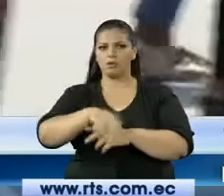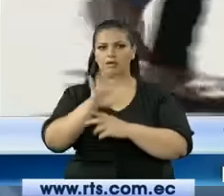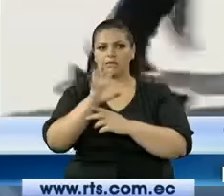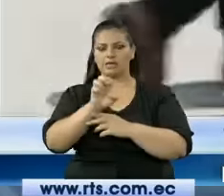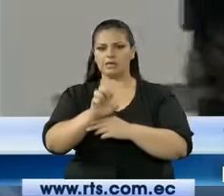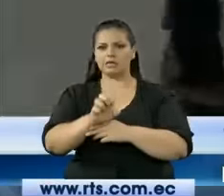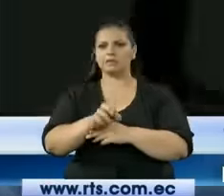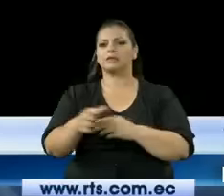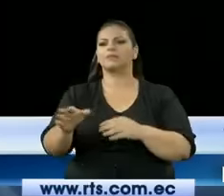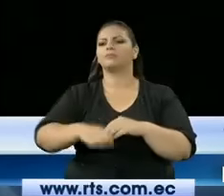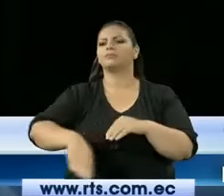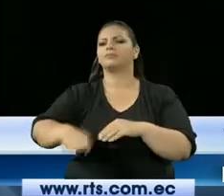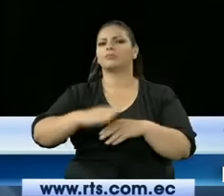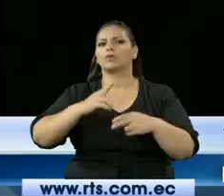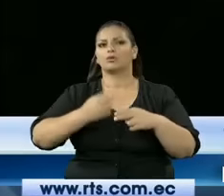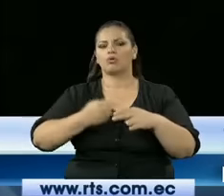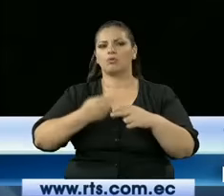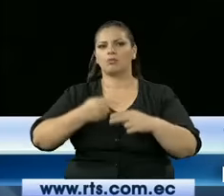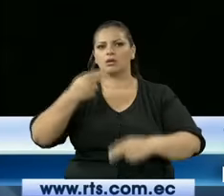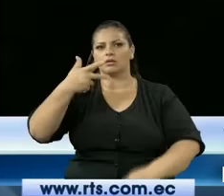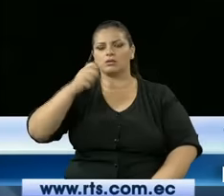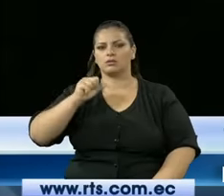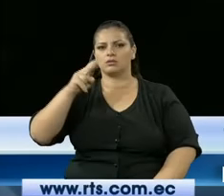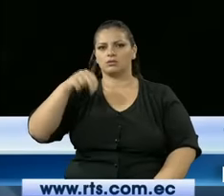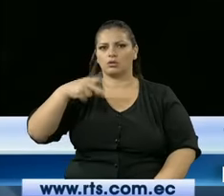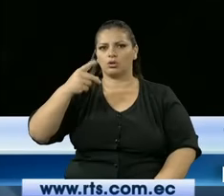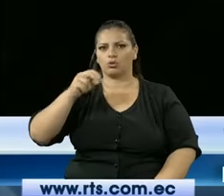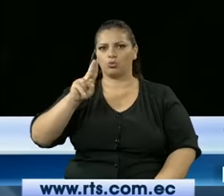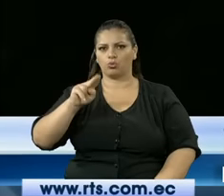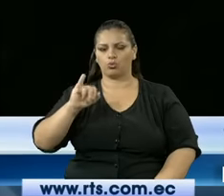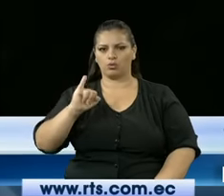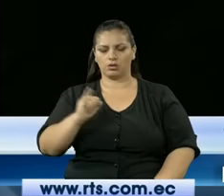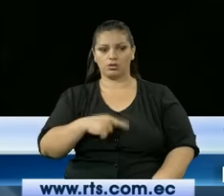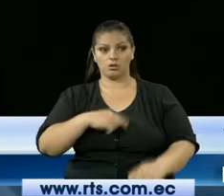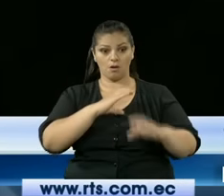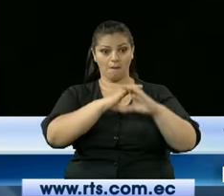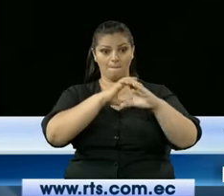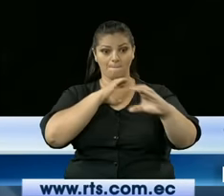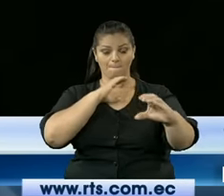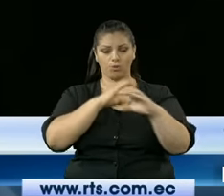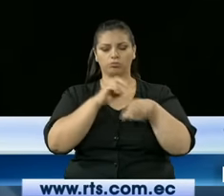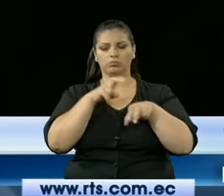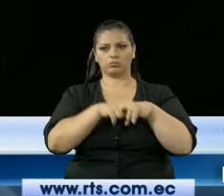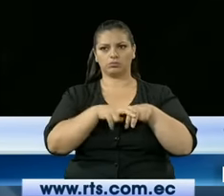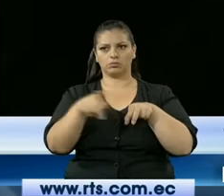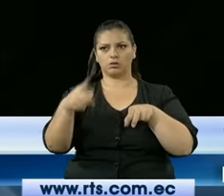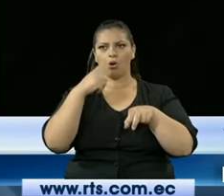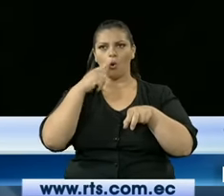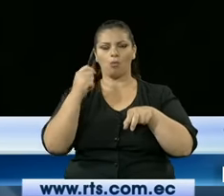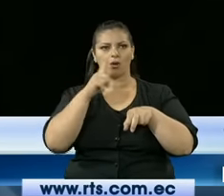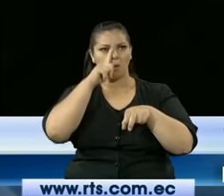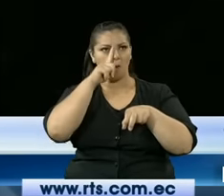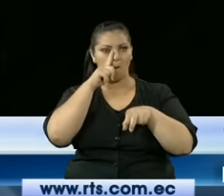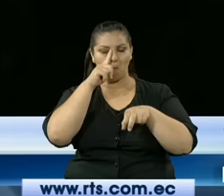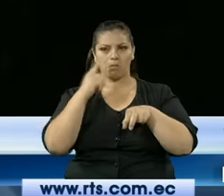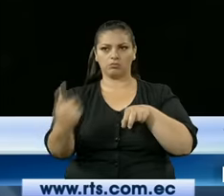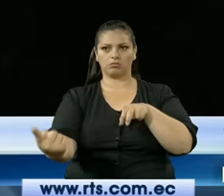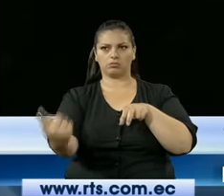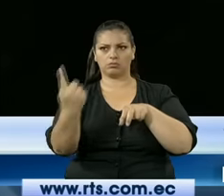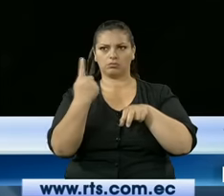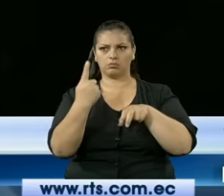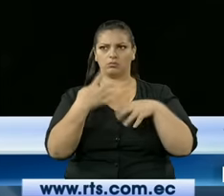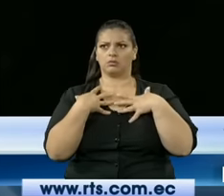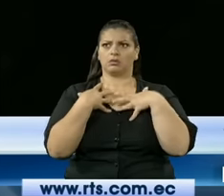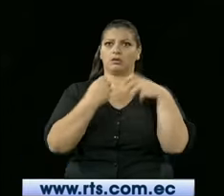Santa Elena. Me dio cachetadas, me llevó hasta la parte de atrás del bus, apagó las luces,